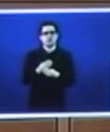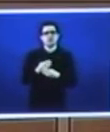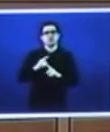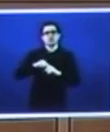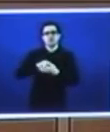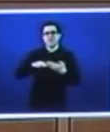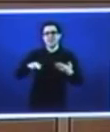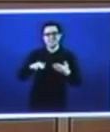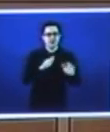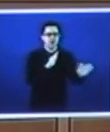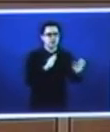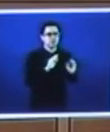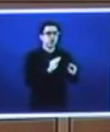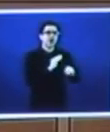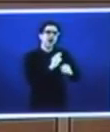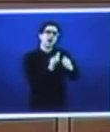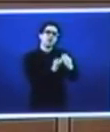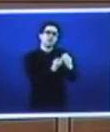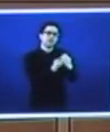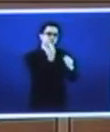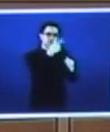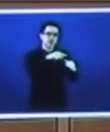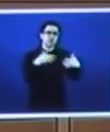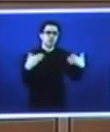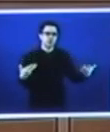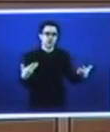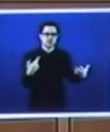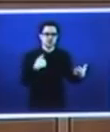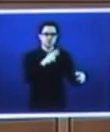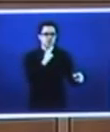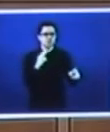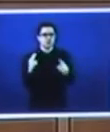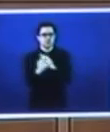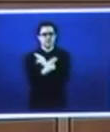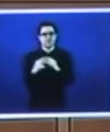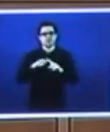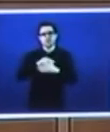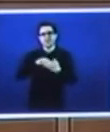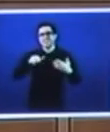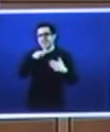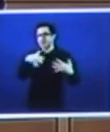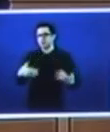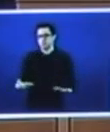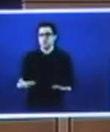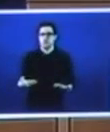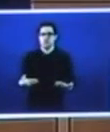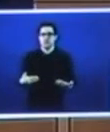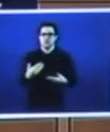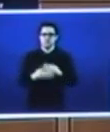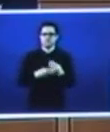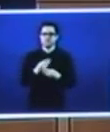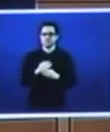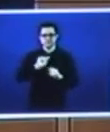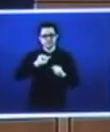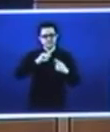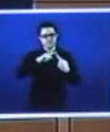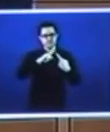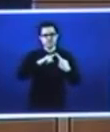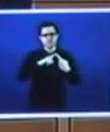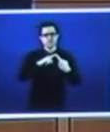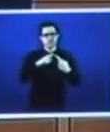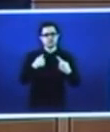Galicia do bipartito saberá vostede cal foi. Voy a respostar pola Xunta de Galicia actual. Señoría, en primer lugar, cando chegamos